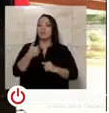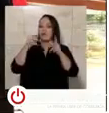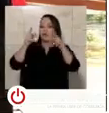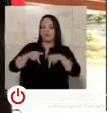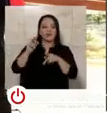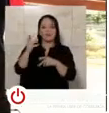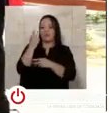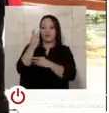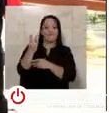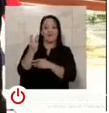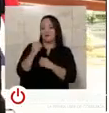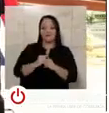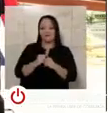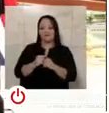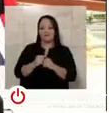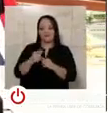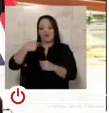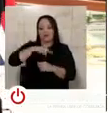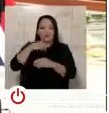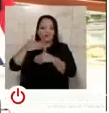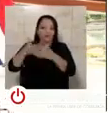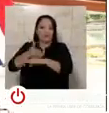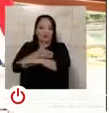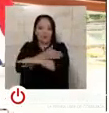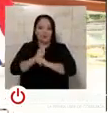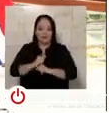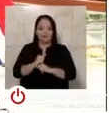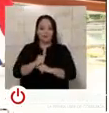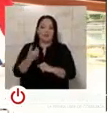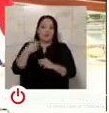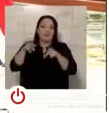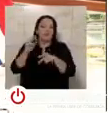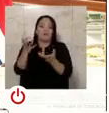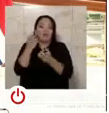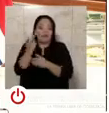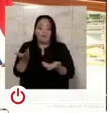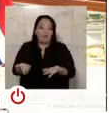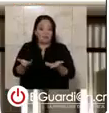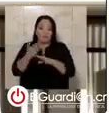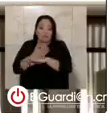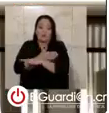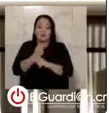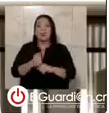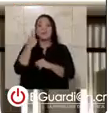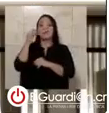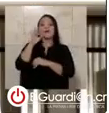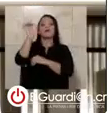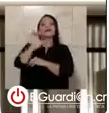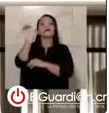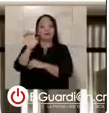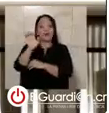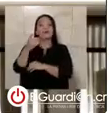no quiere ver este programa progresar. Sí, señor. Y hay gente que no quiere ver este programa progresar porque en enero del año entrante vamos a